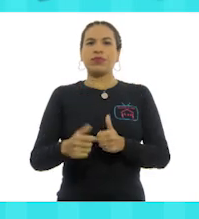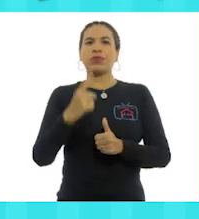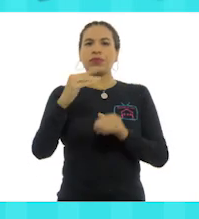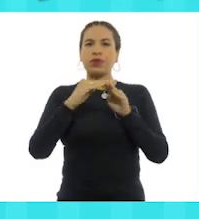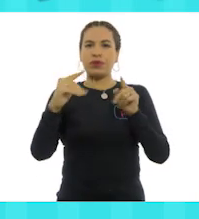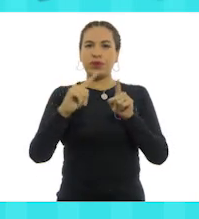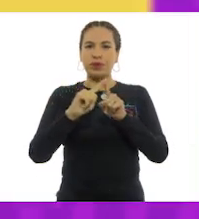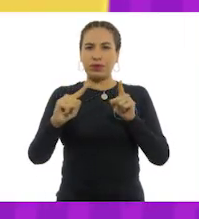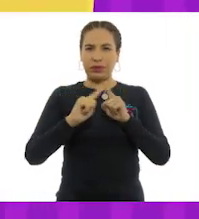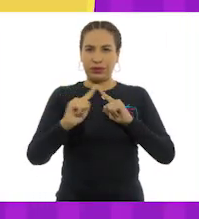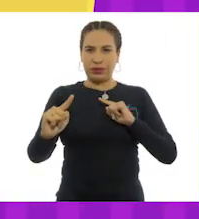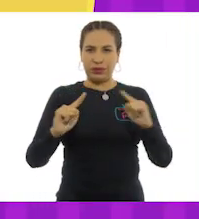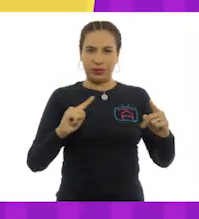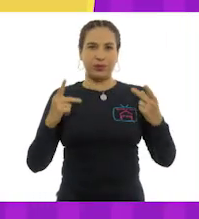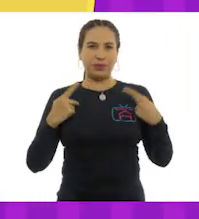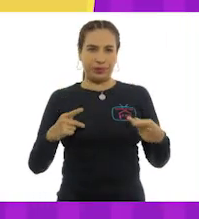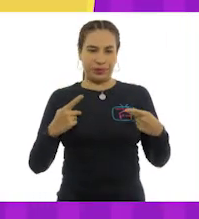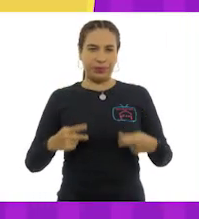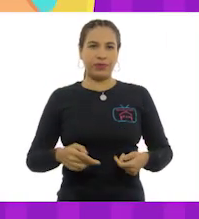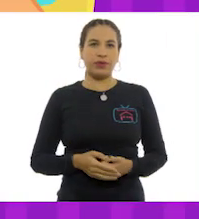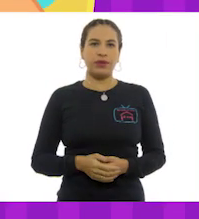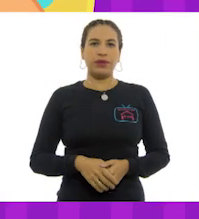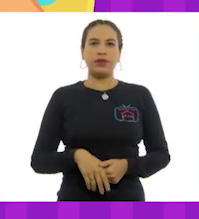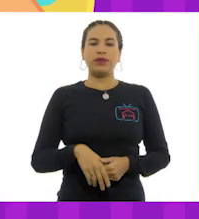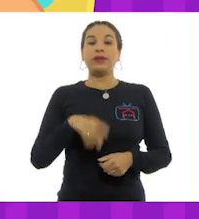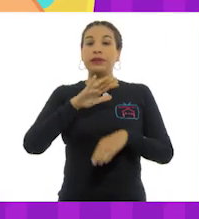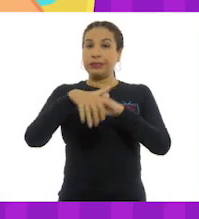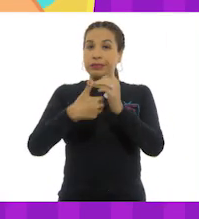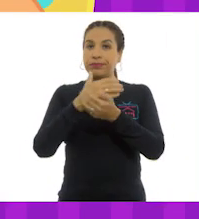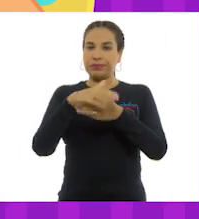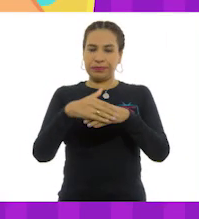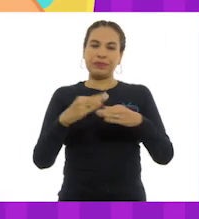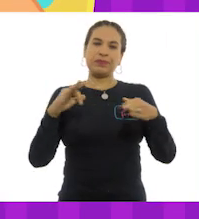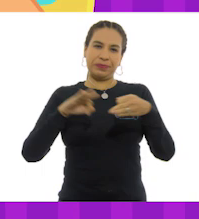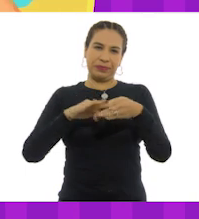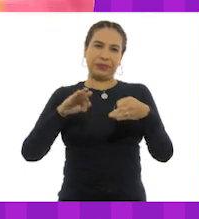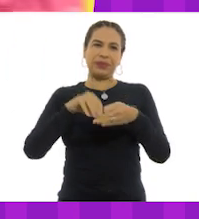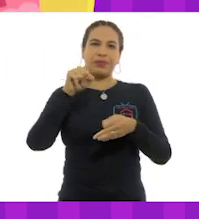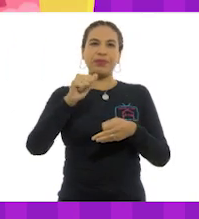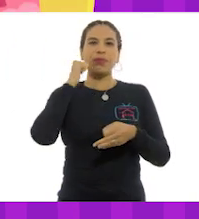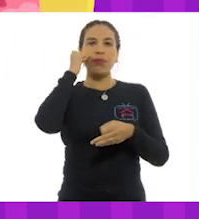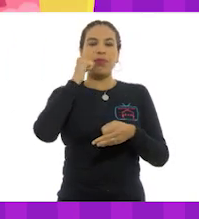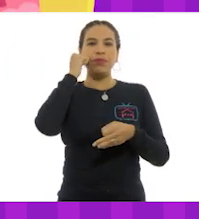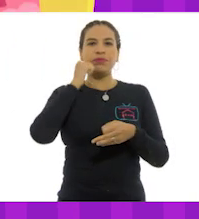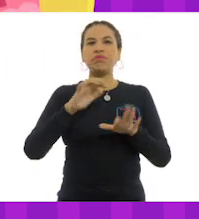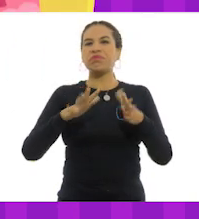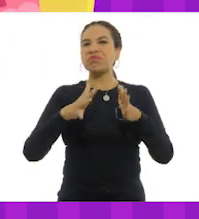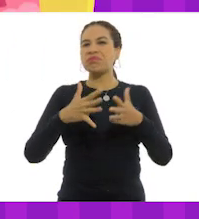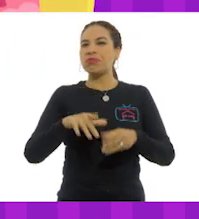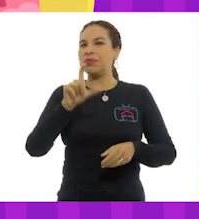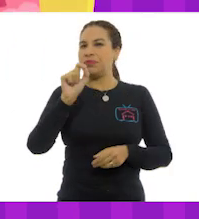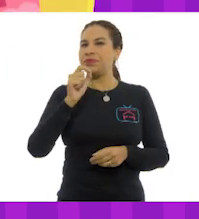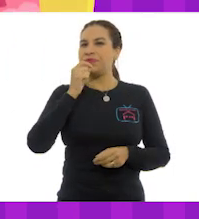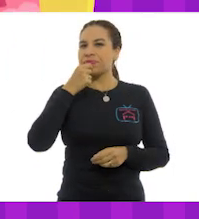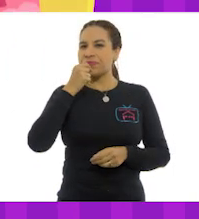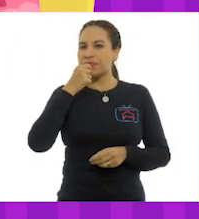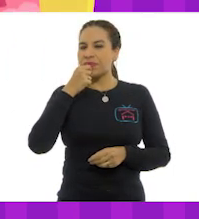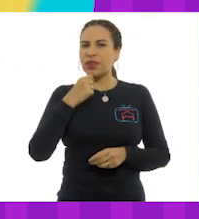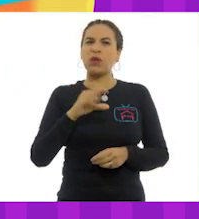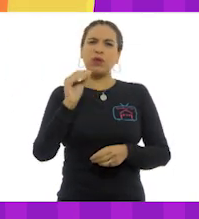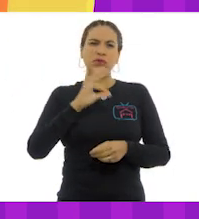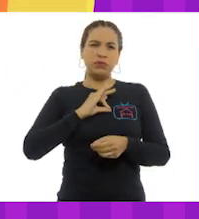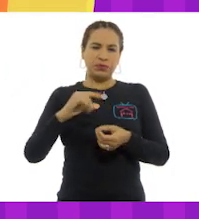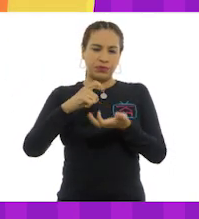1,5 metros entre tú y los demás. Lávate las manos muy seguido con agua y jabón por lo menos durante 20 segundos o